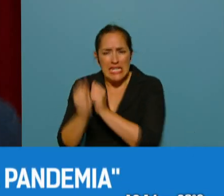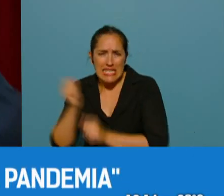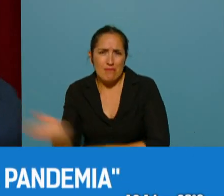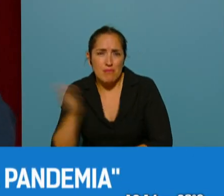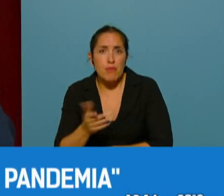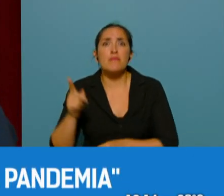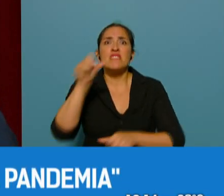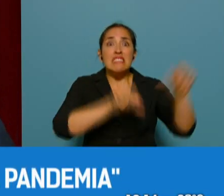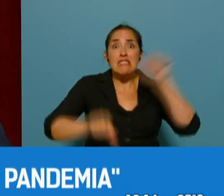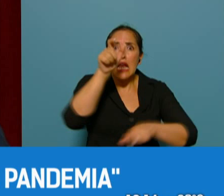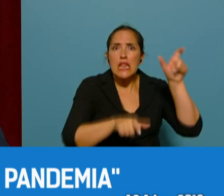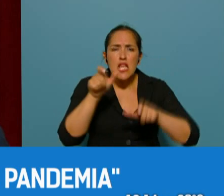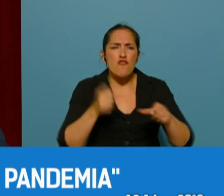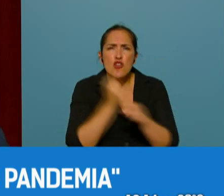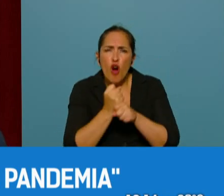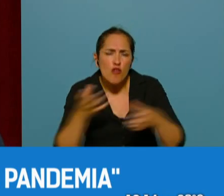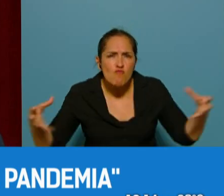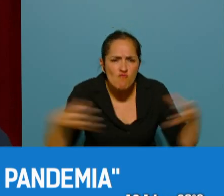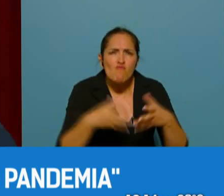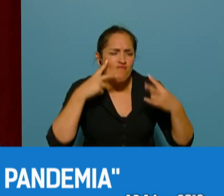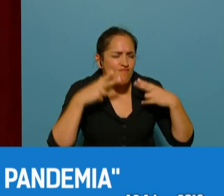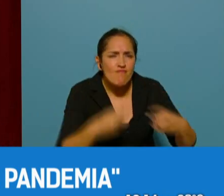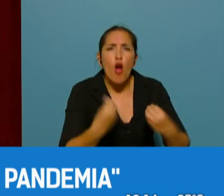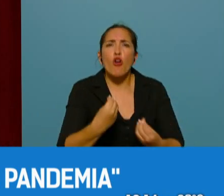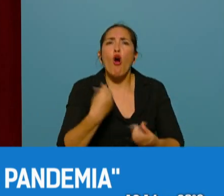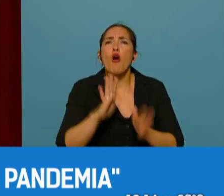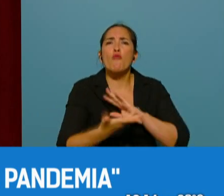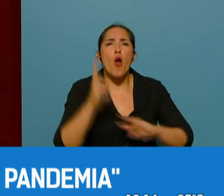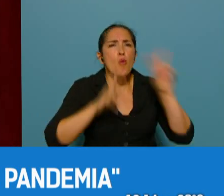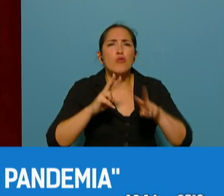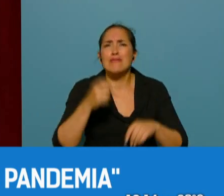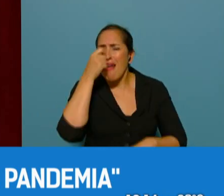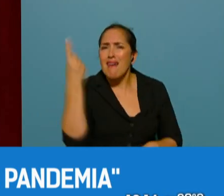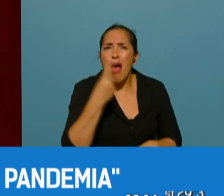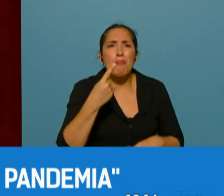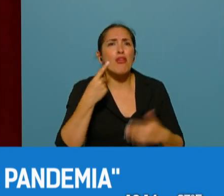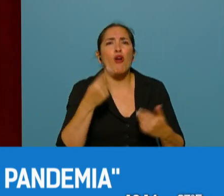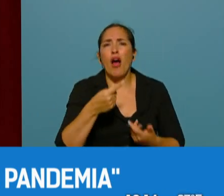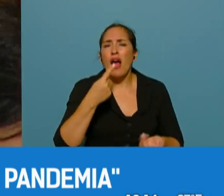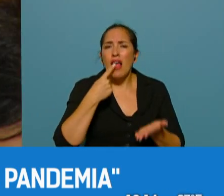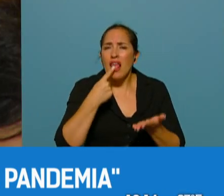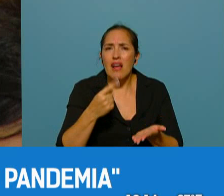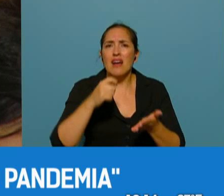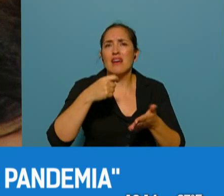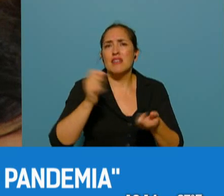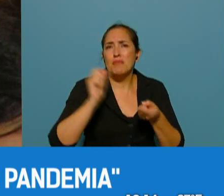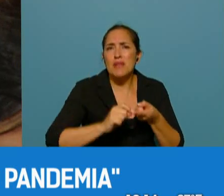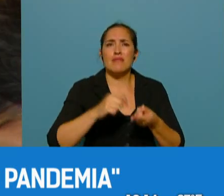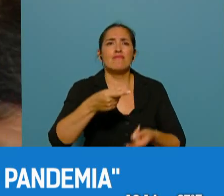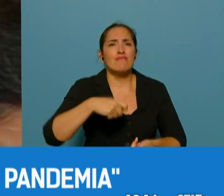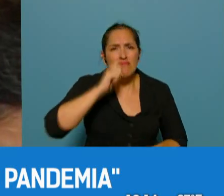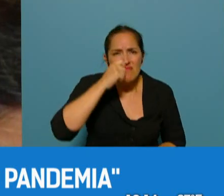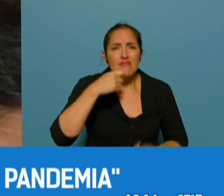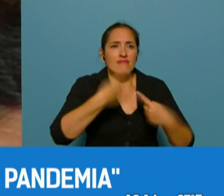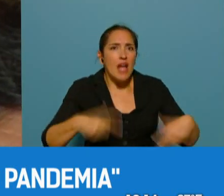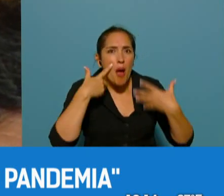redes de investigación para producir kits de detección temprana, barbijos, tratamientos de la enfermedad, como es el caso del